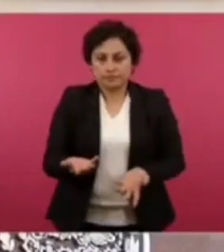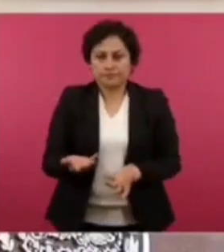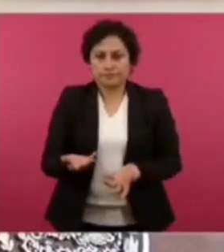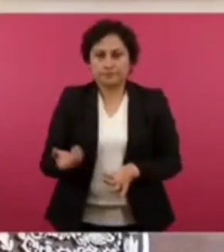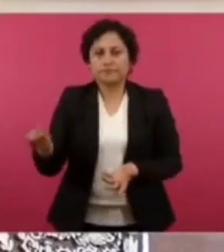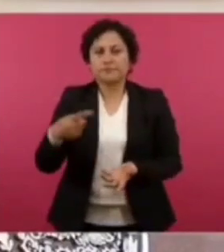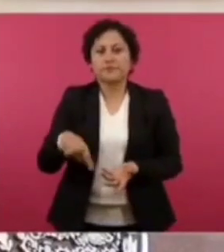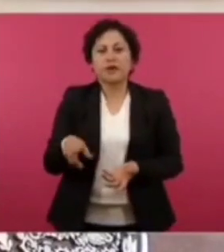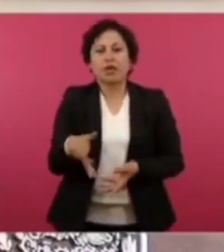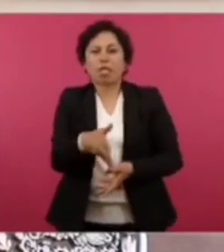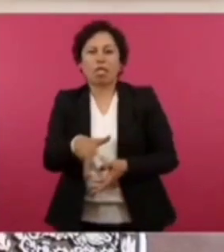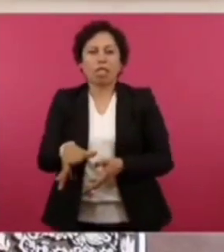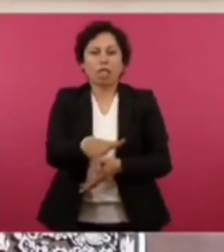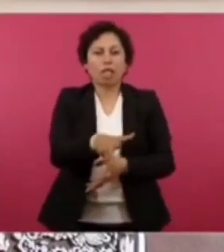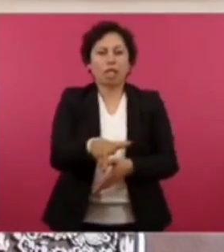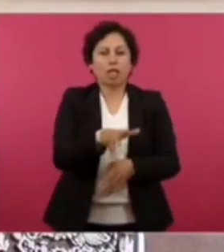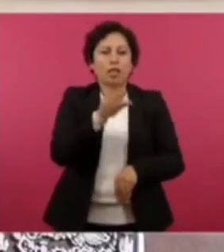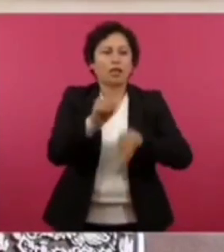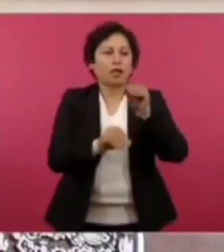mediatizan,